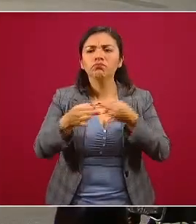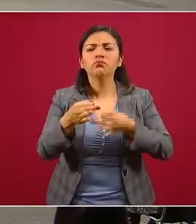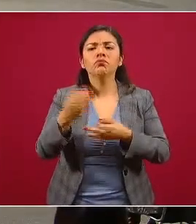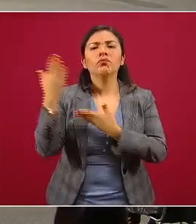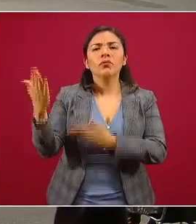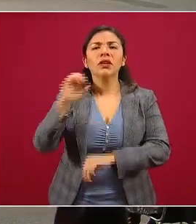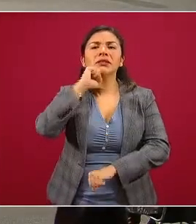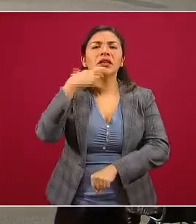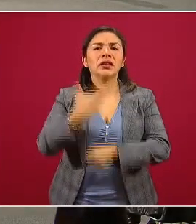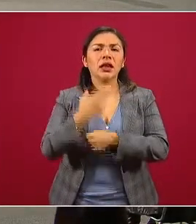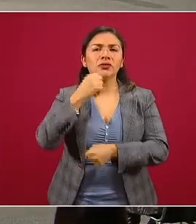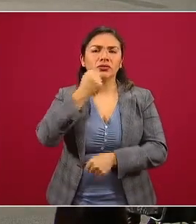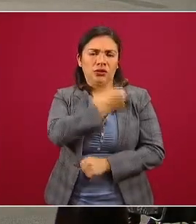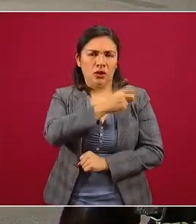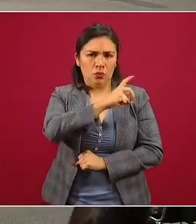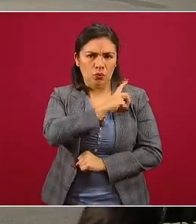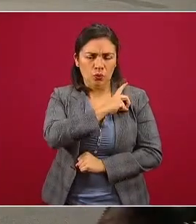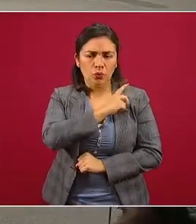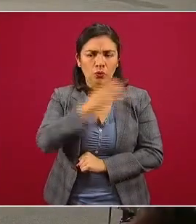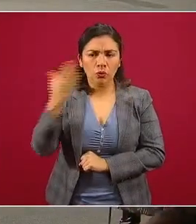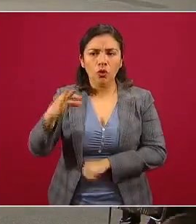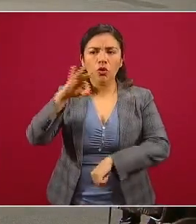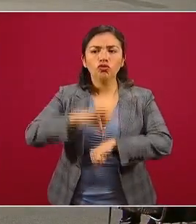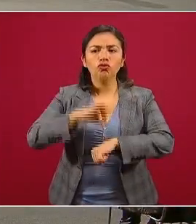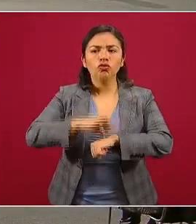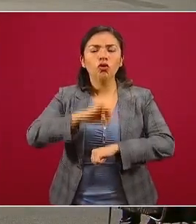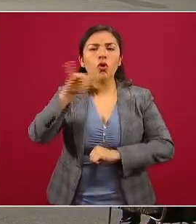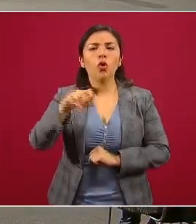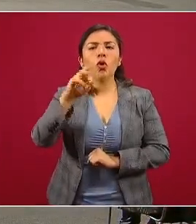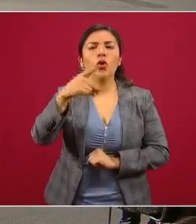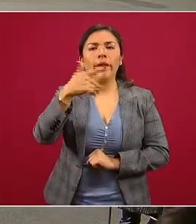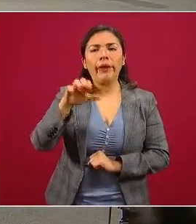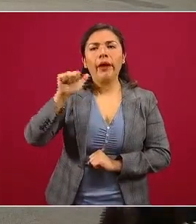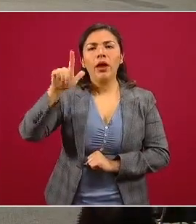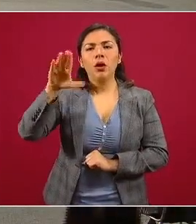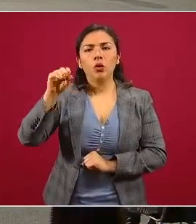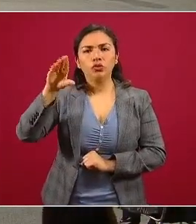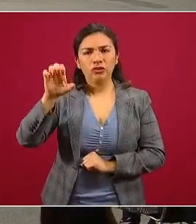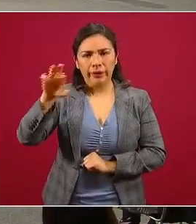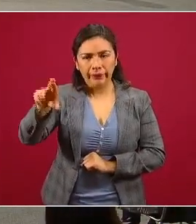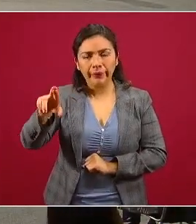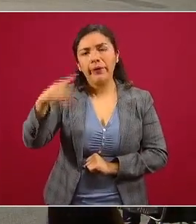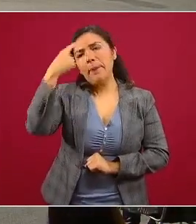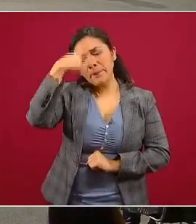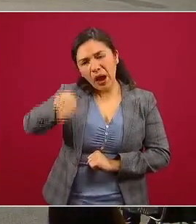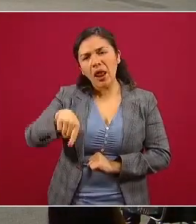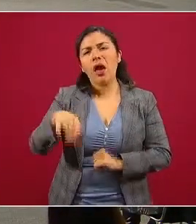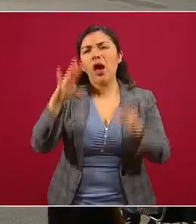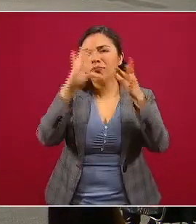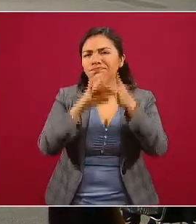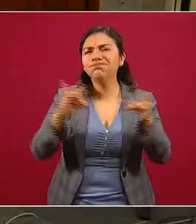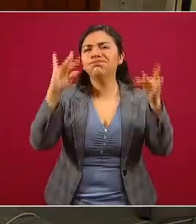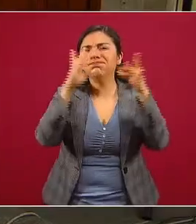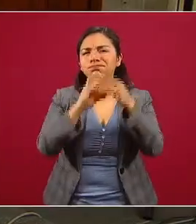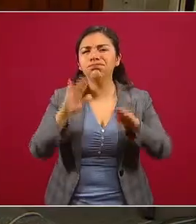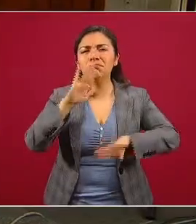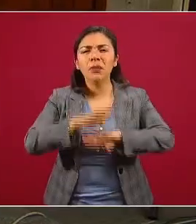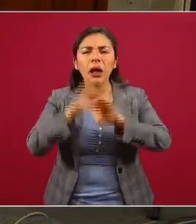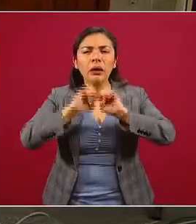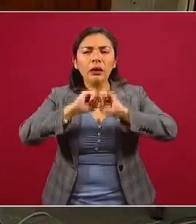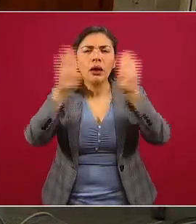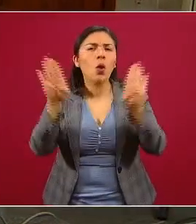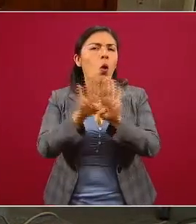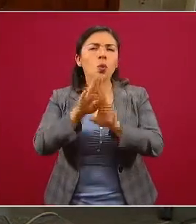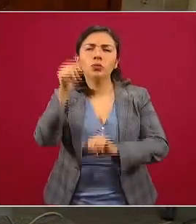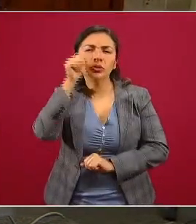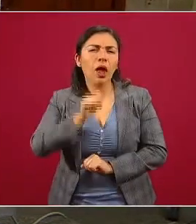el secretario de Salud, el doctor Jorge Alcocer, que va a introducir, como lo